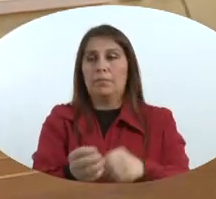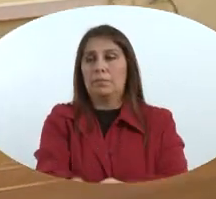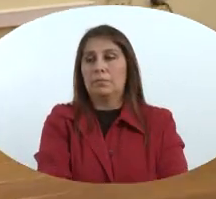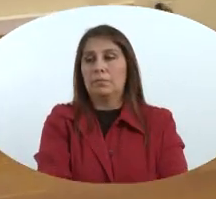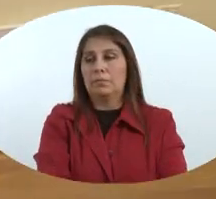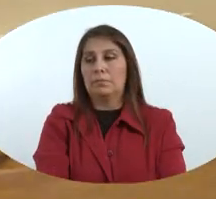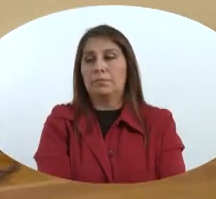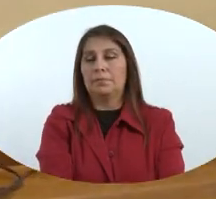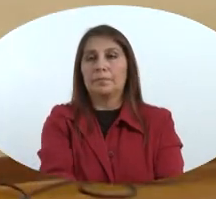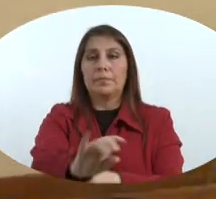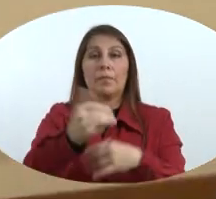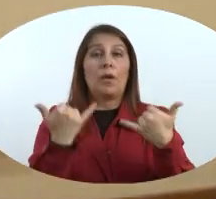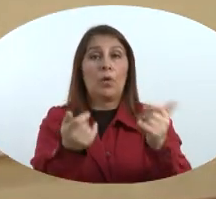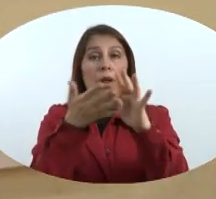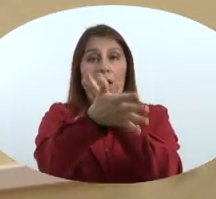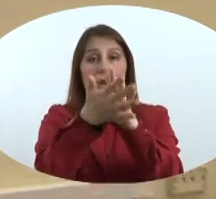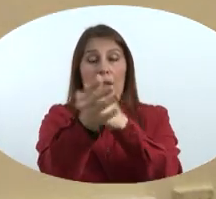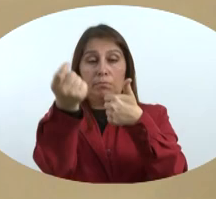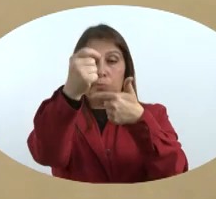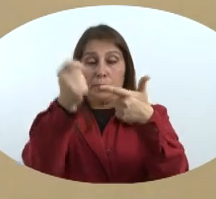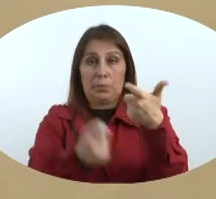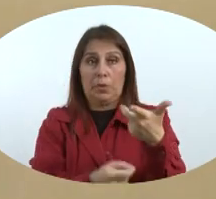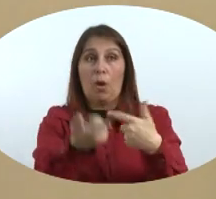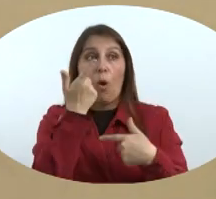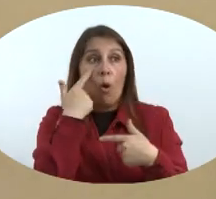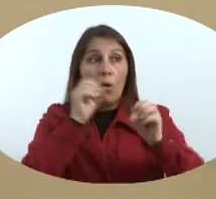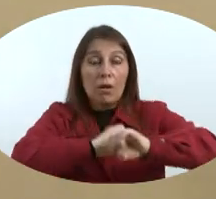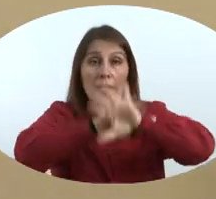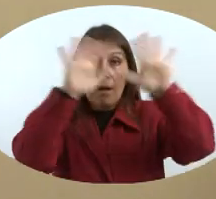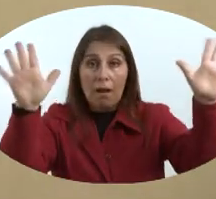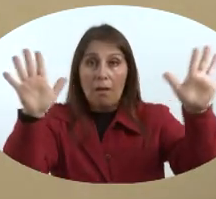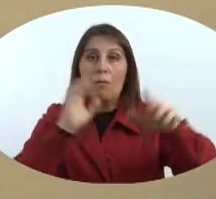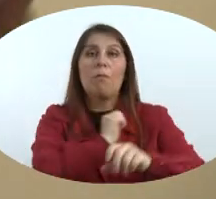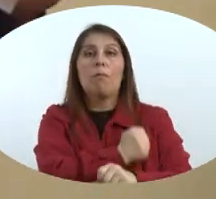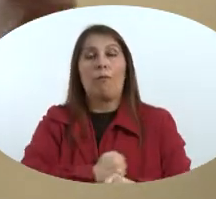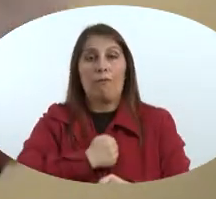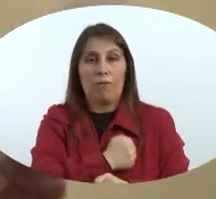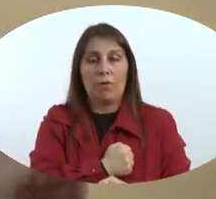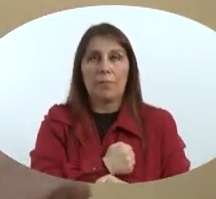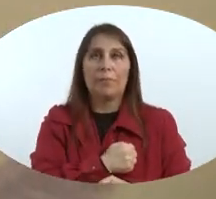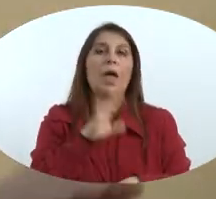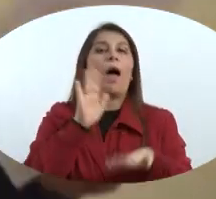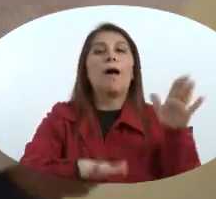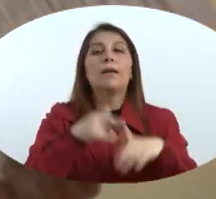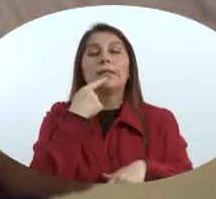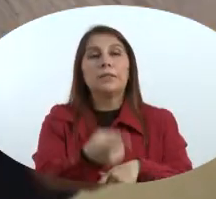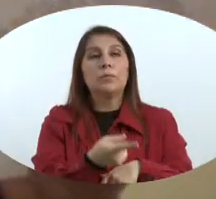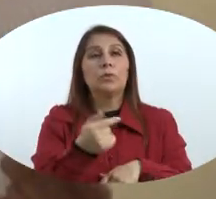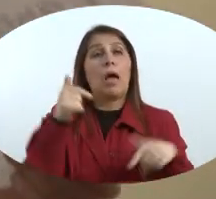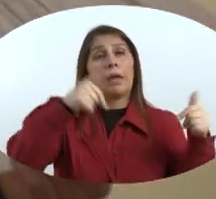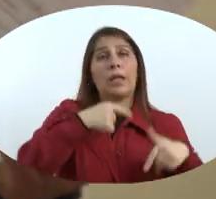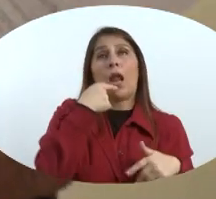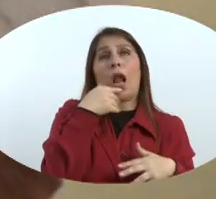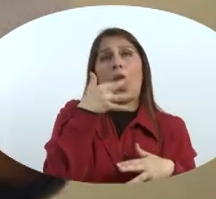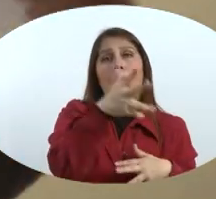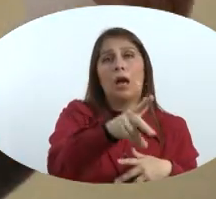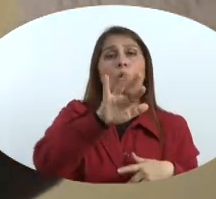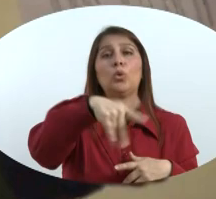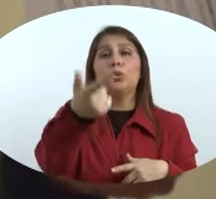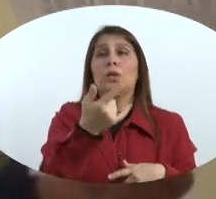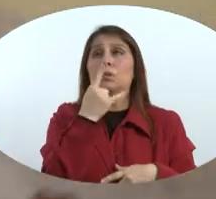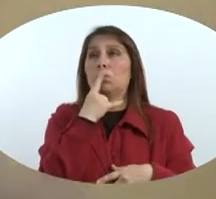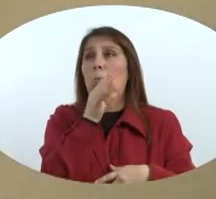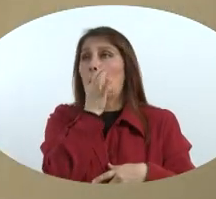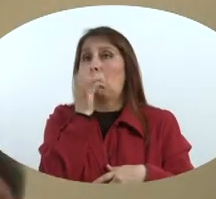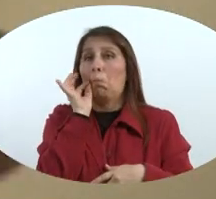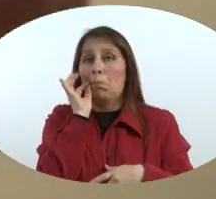merezco todos los aplausos mil anuncios varios entonces para que tengamos claro por favor nos pasa mucho que decimos estas cosas acá le gustan o